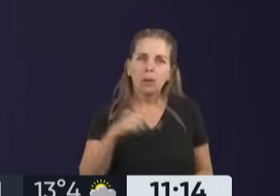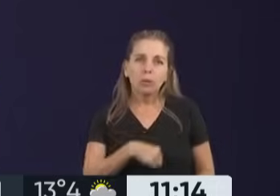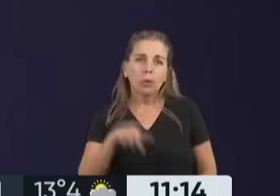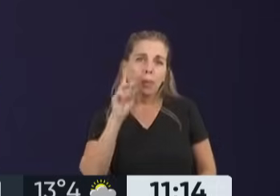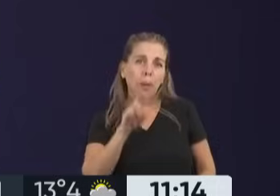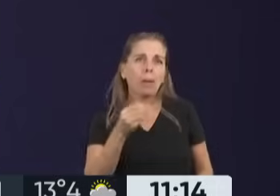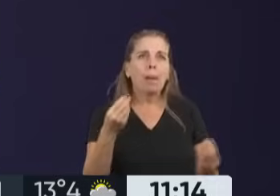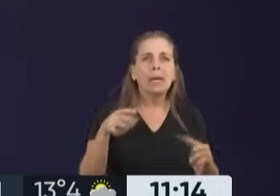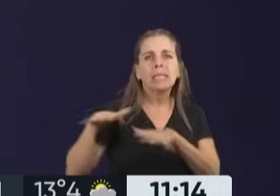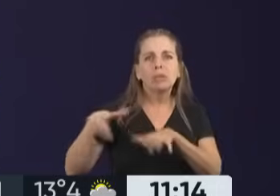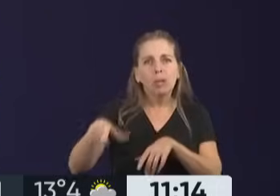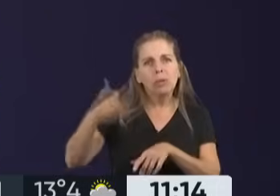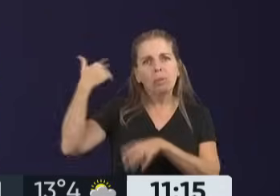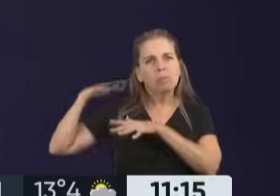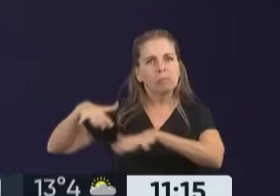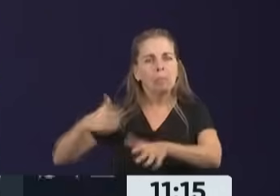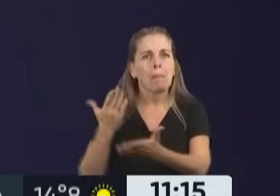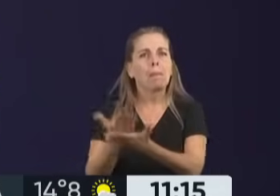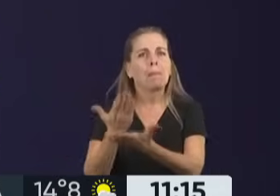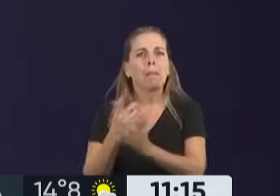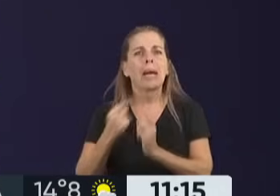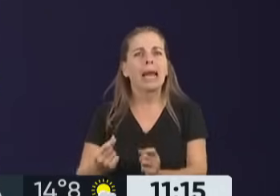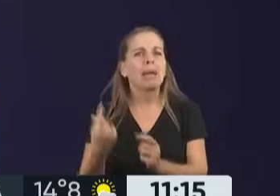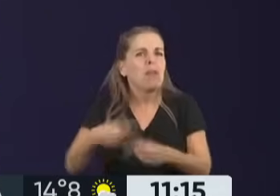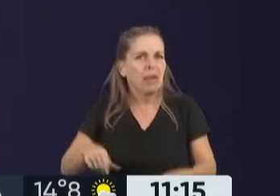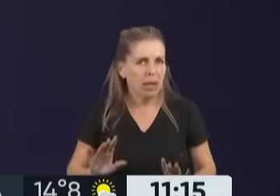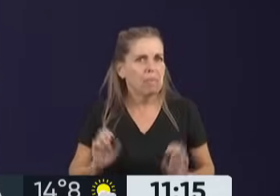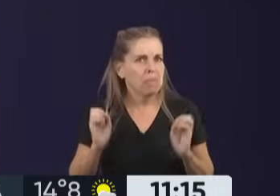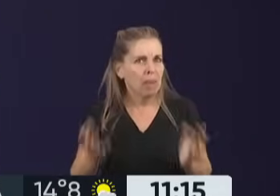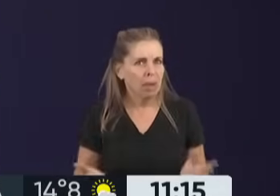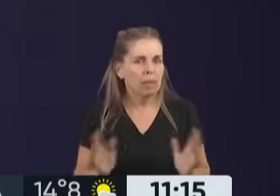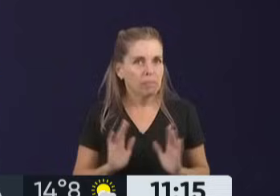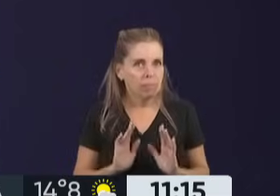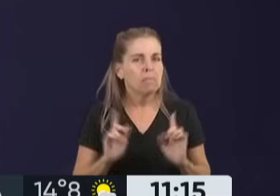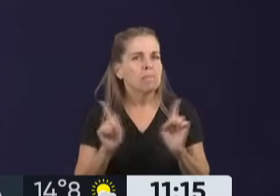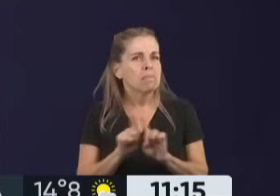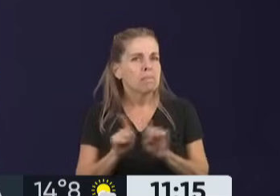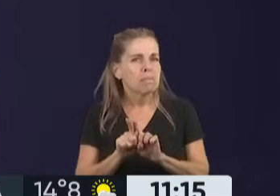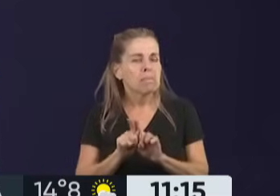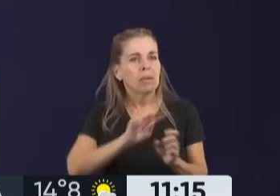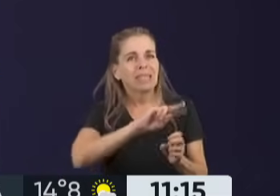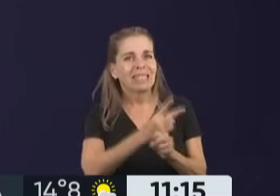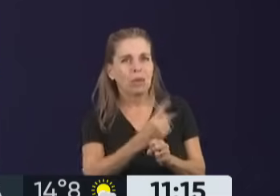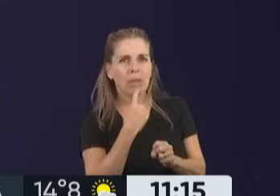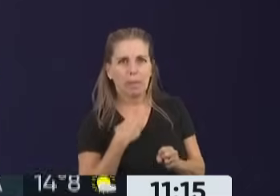de cuál fue el reclamo y qué opinamos nosotros sobre lo que se está reclamando. Y un poco entrelazándolo con tu segunda